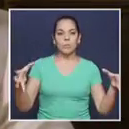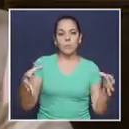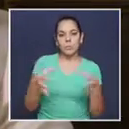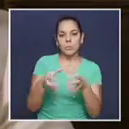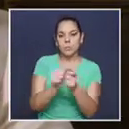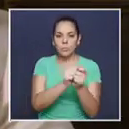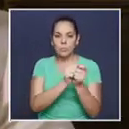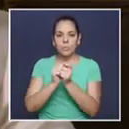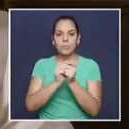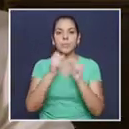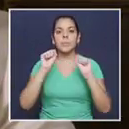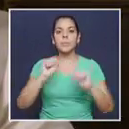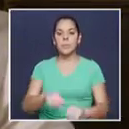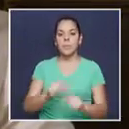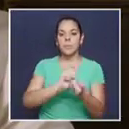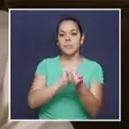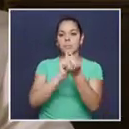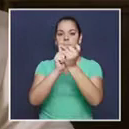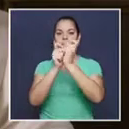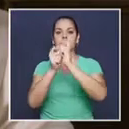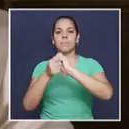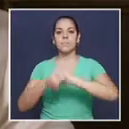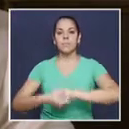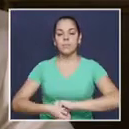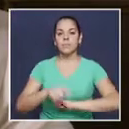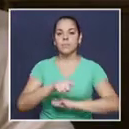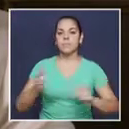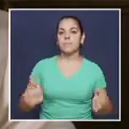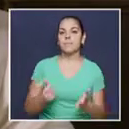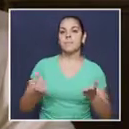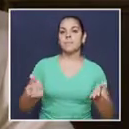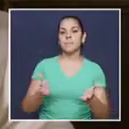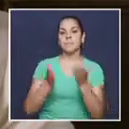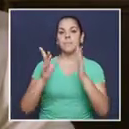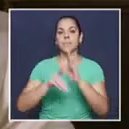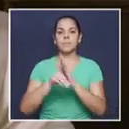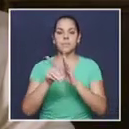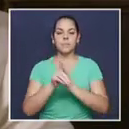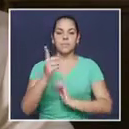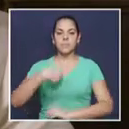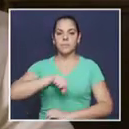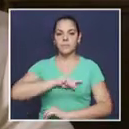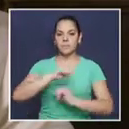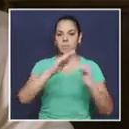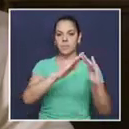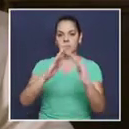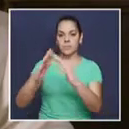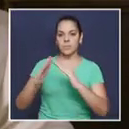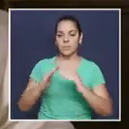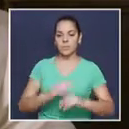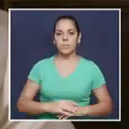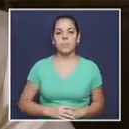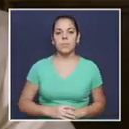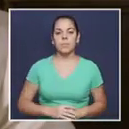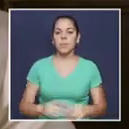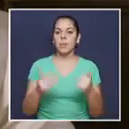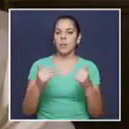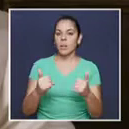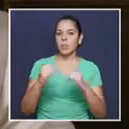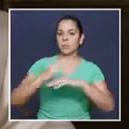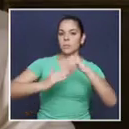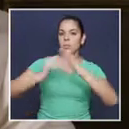para ser parte de este salto transformador que impulsará el desarrollo de nuestras comunidades.